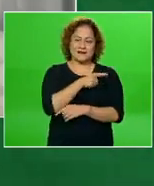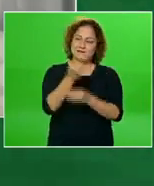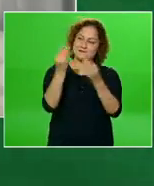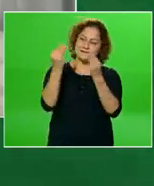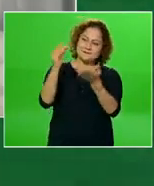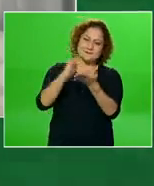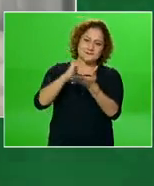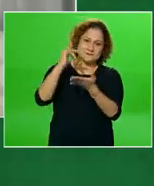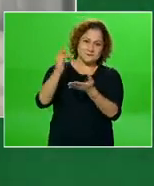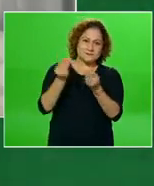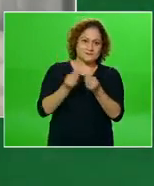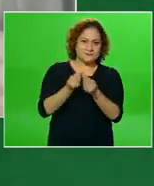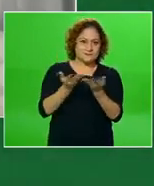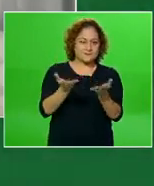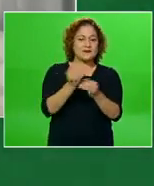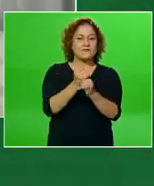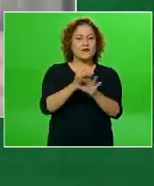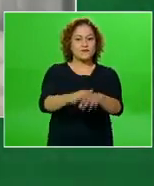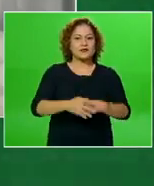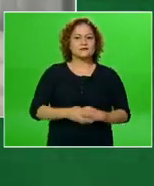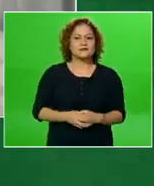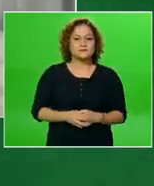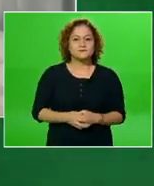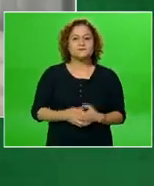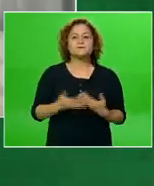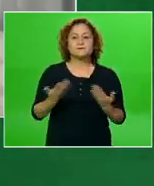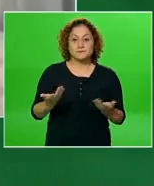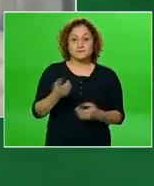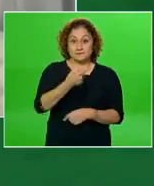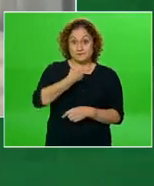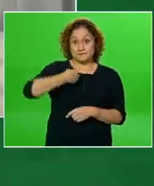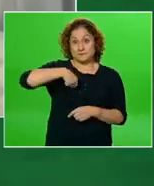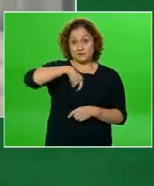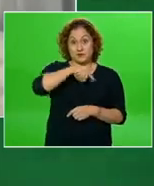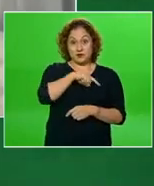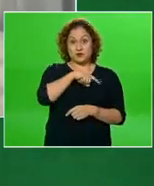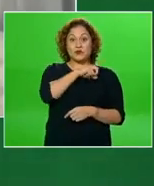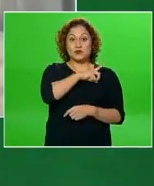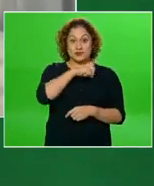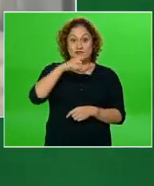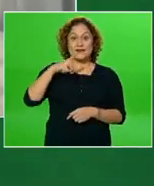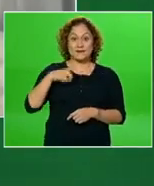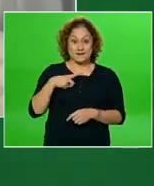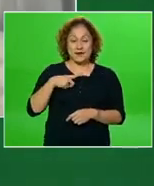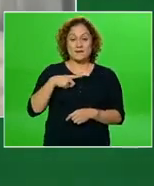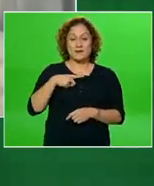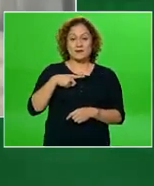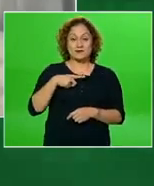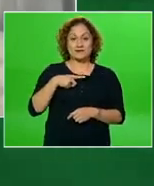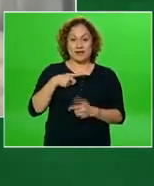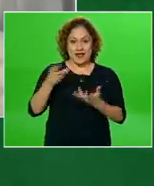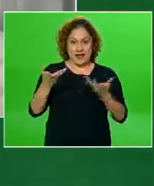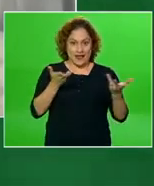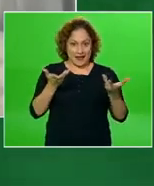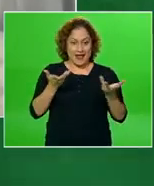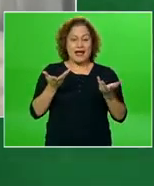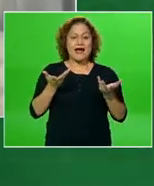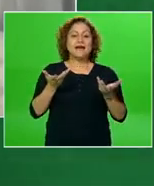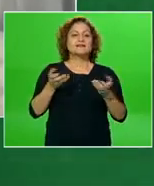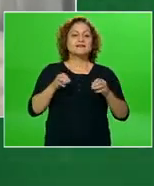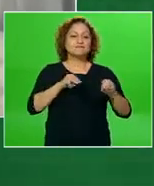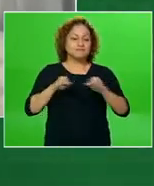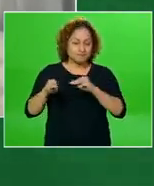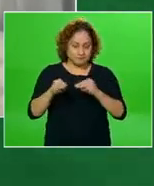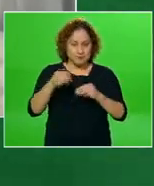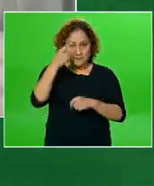y pues bueno deberíamos hacer lo propio también para activarlos ya lo dijo el maestro independientemente de